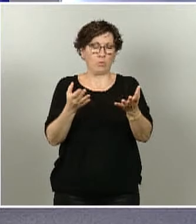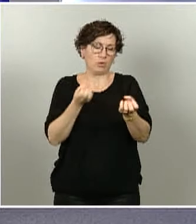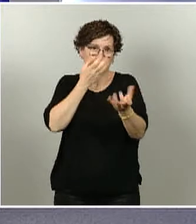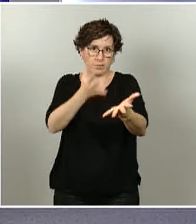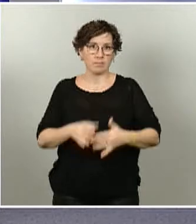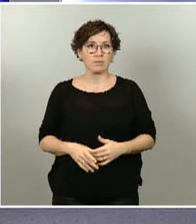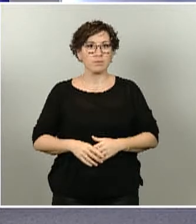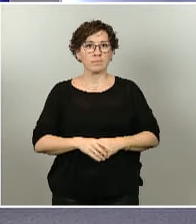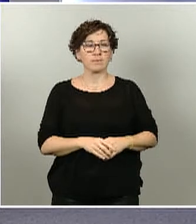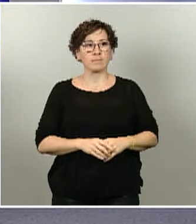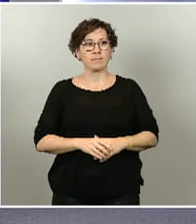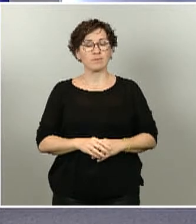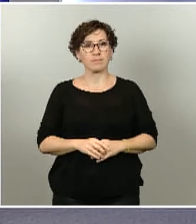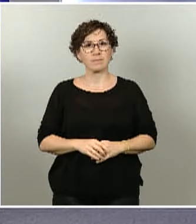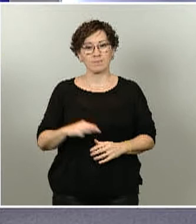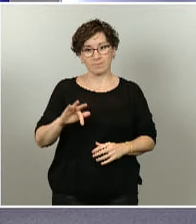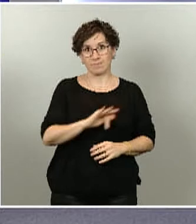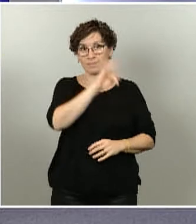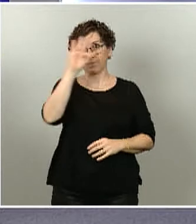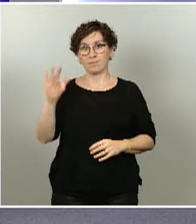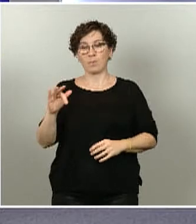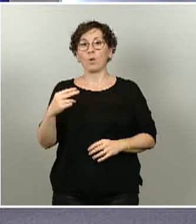Vamos ahora con Voz Populi. Hola.